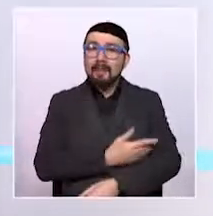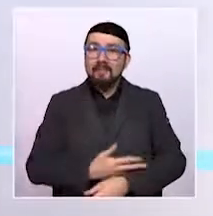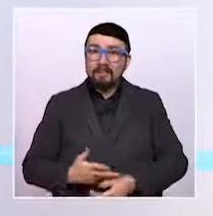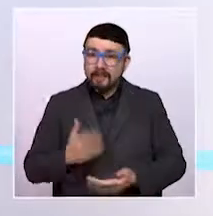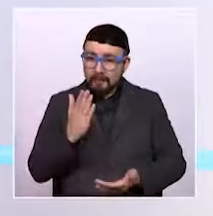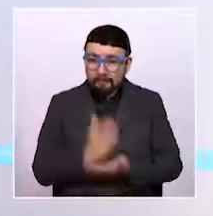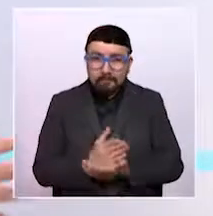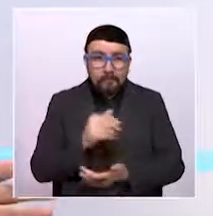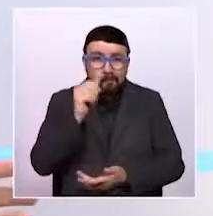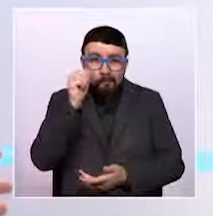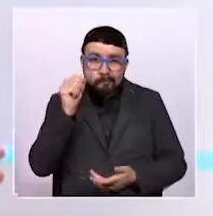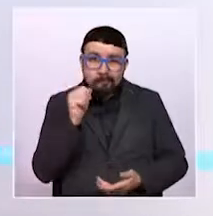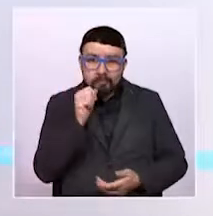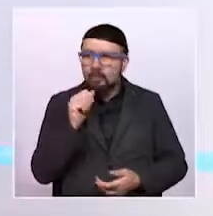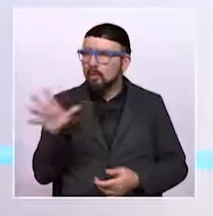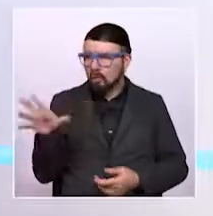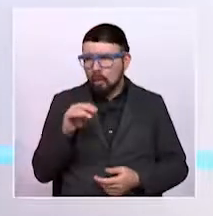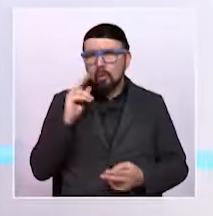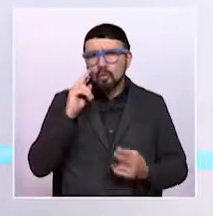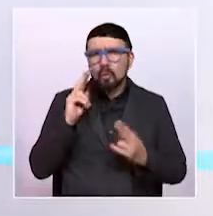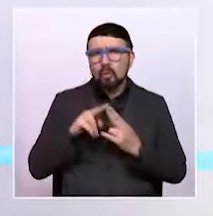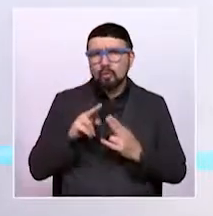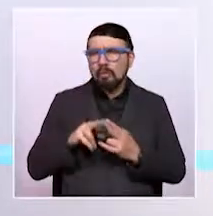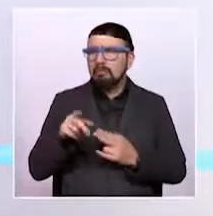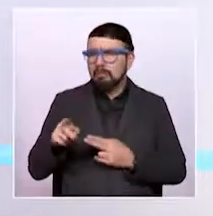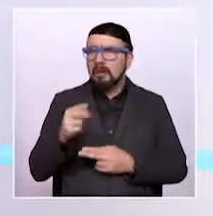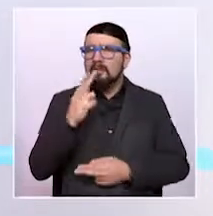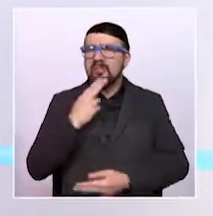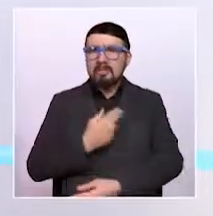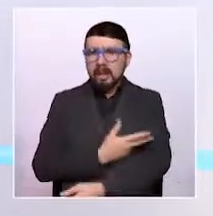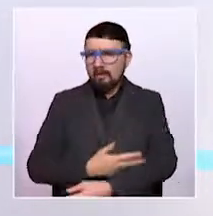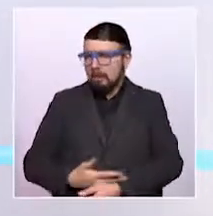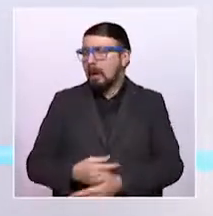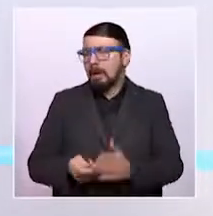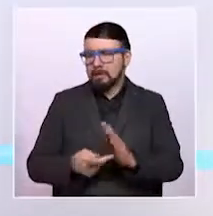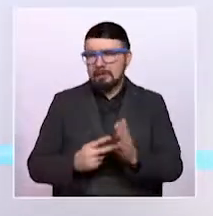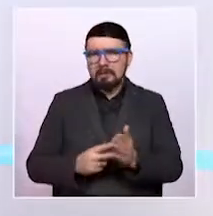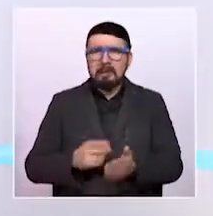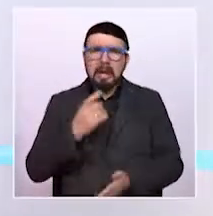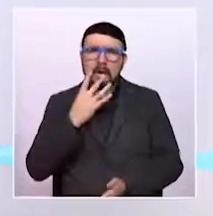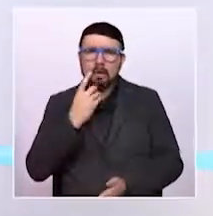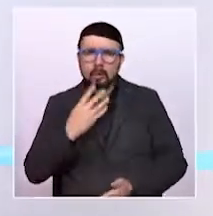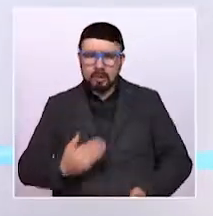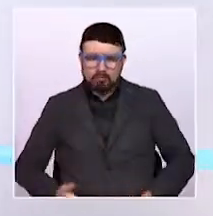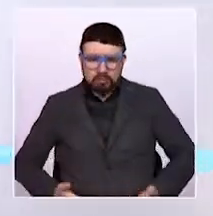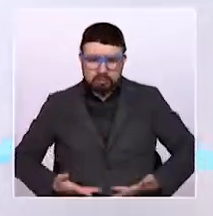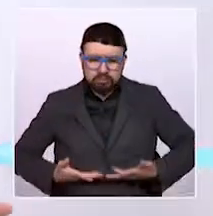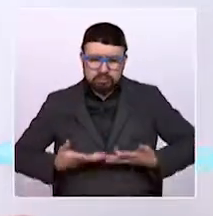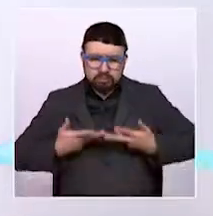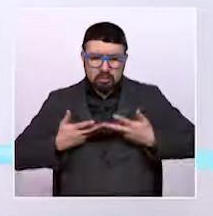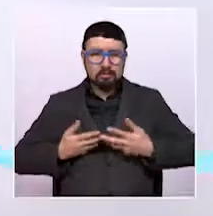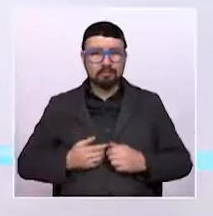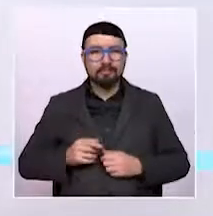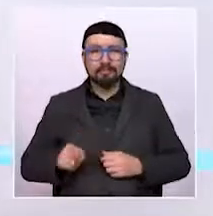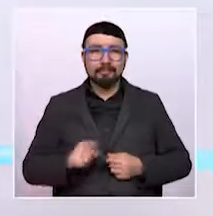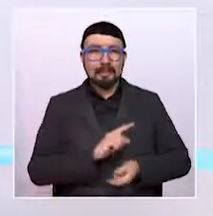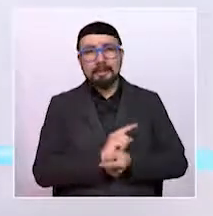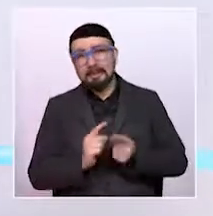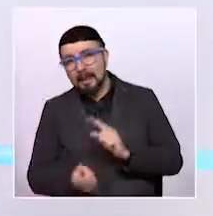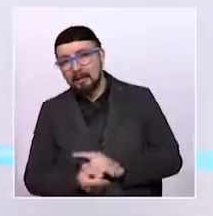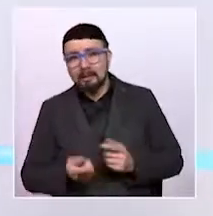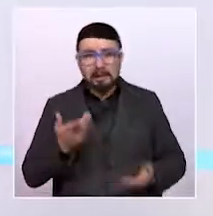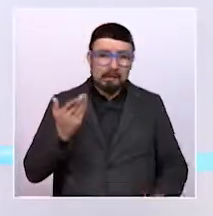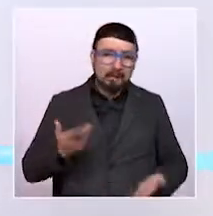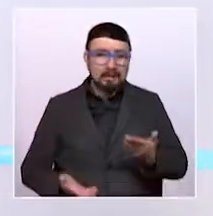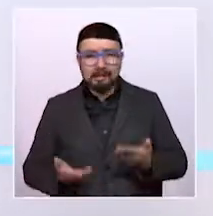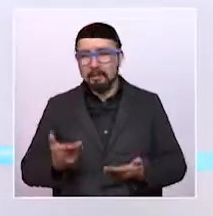entienda pues todos conocemos que la diabetes es la elevación del azúcar la elevación del azúcar que se produce por esos cambios que se presentaron en el